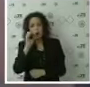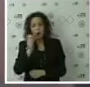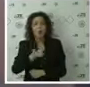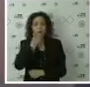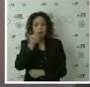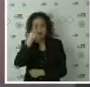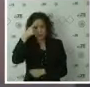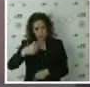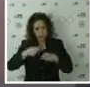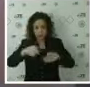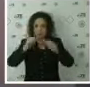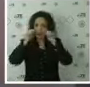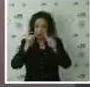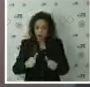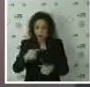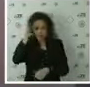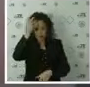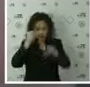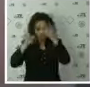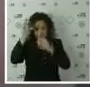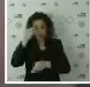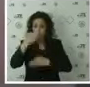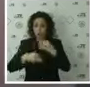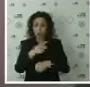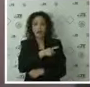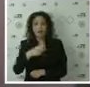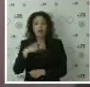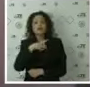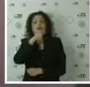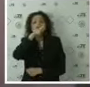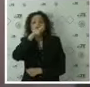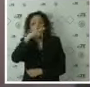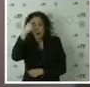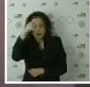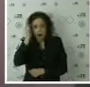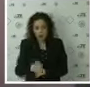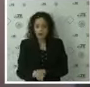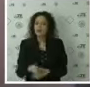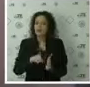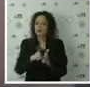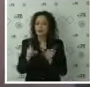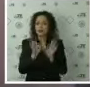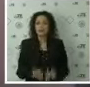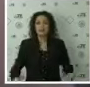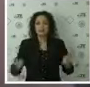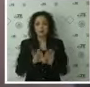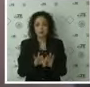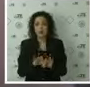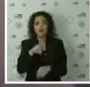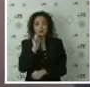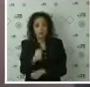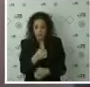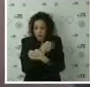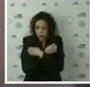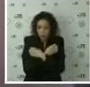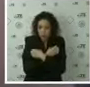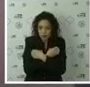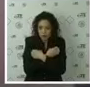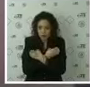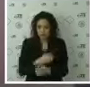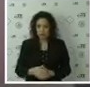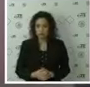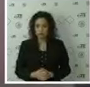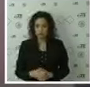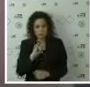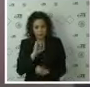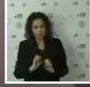clases. Todas y todos deberían de preocuparse y poner su parte para que se garantice el derecho fundamental a la educación. Y claro,